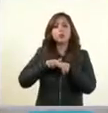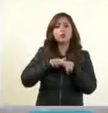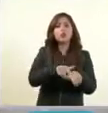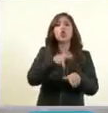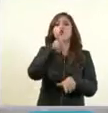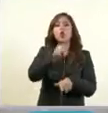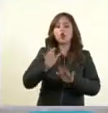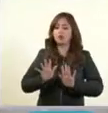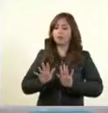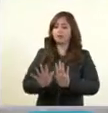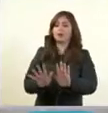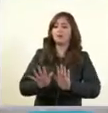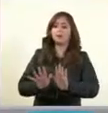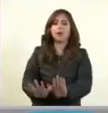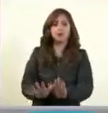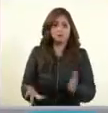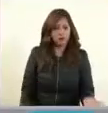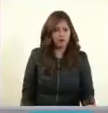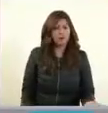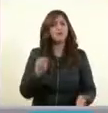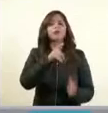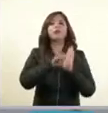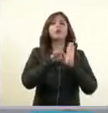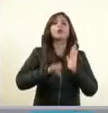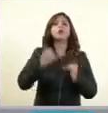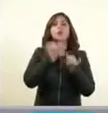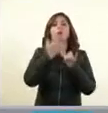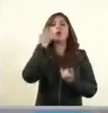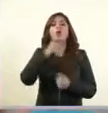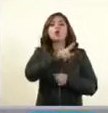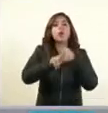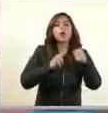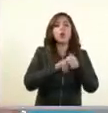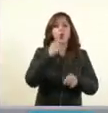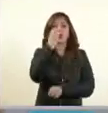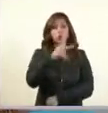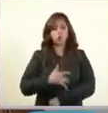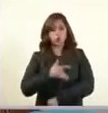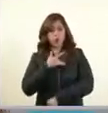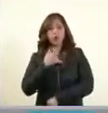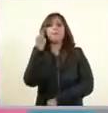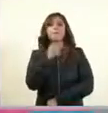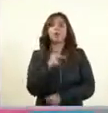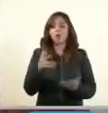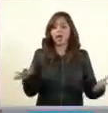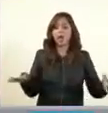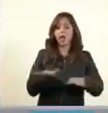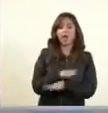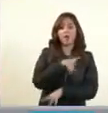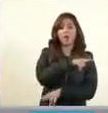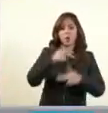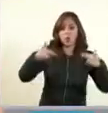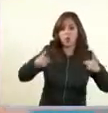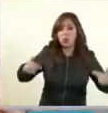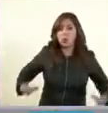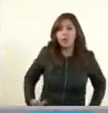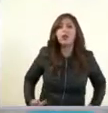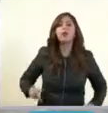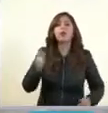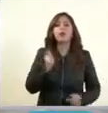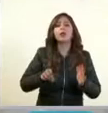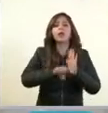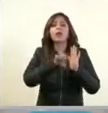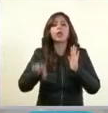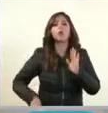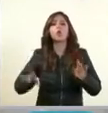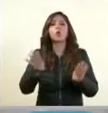como las leonas, o sea, este instinto natural está dado, pero entre el humano, en esta especie, tendemos a